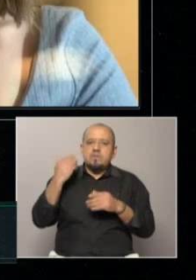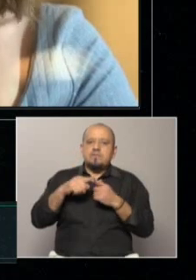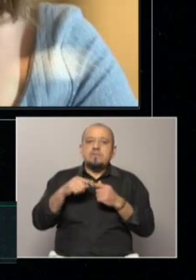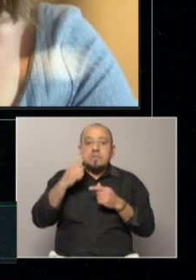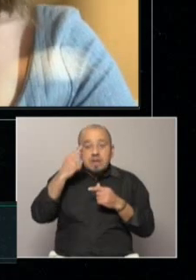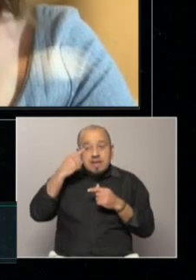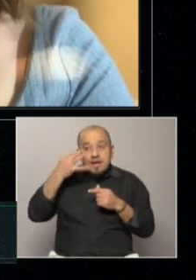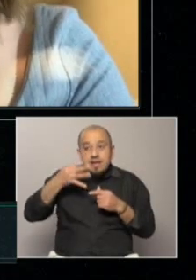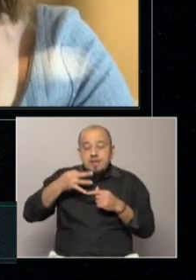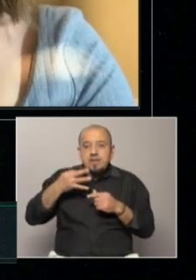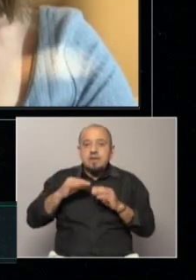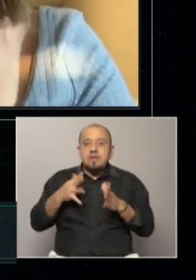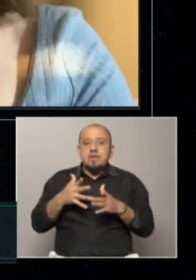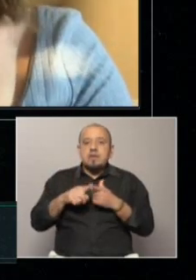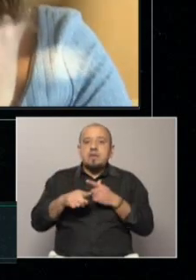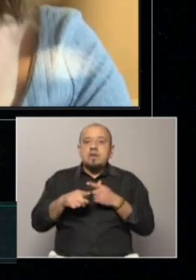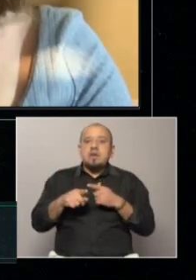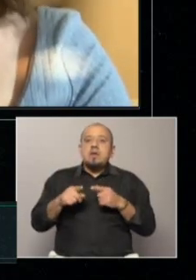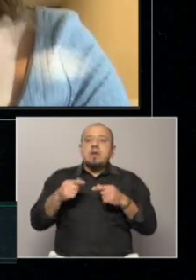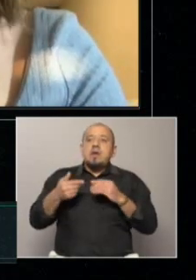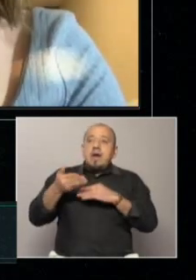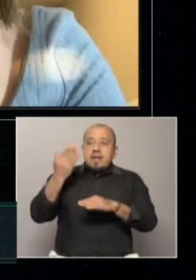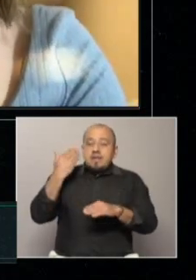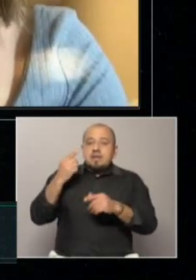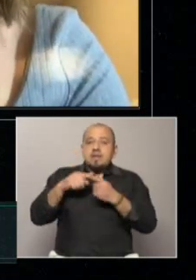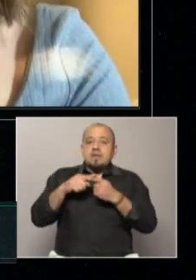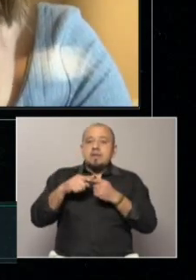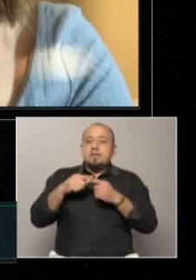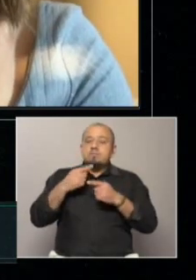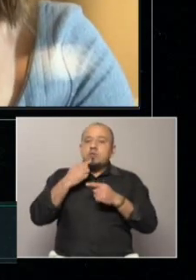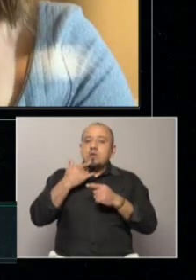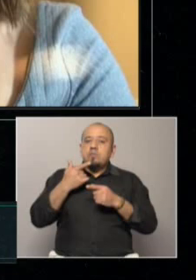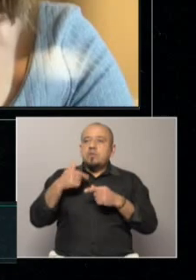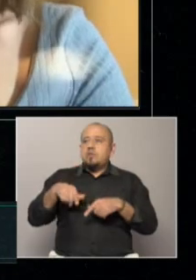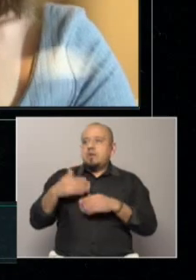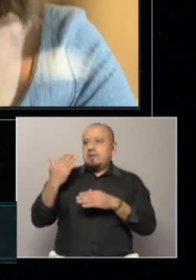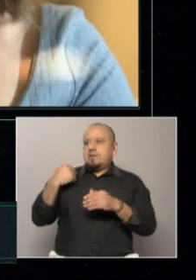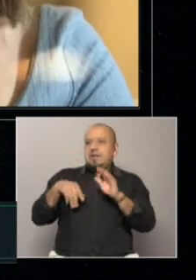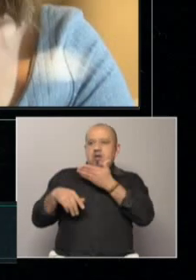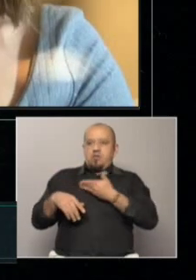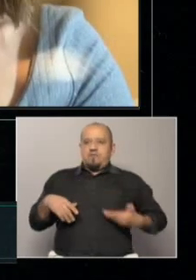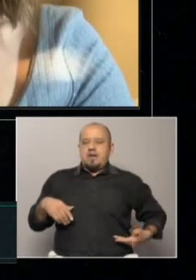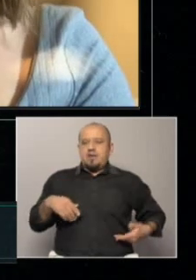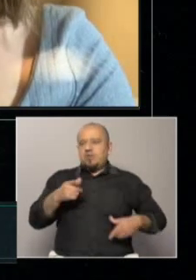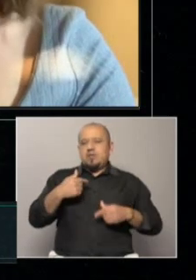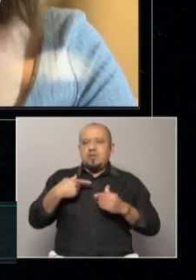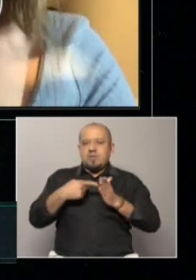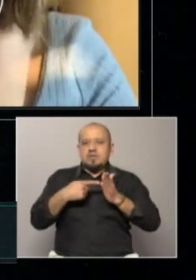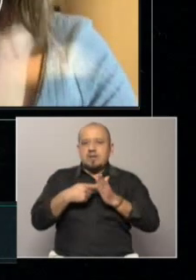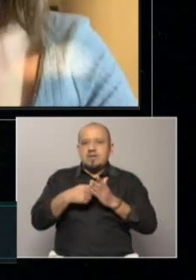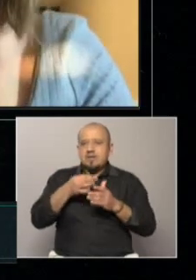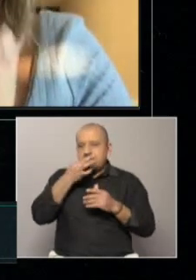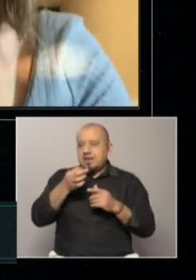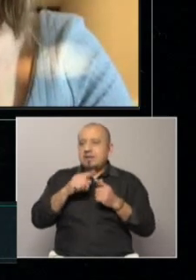la realidad es que, de hecho, se flexibilizó mucho antes que el gobierno de la ciudad, avalado